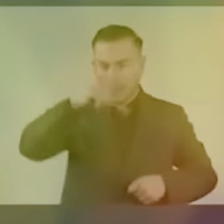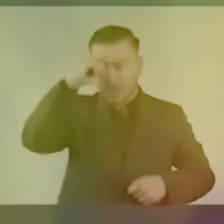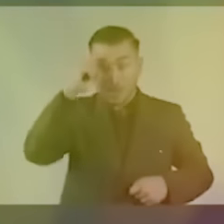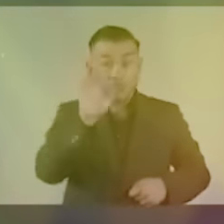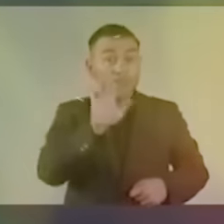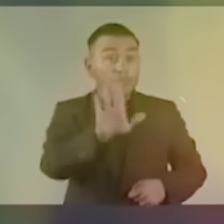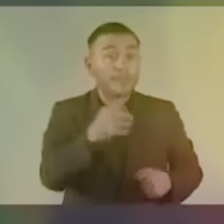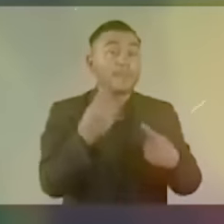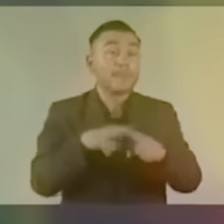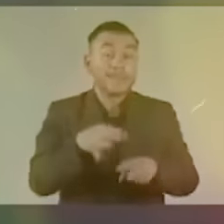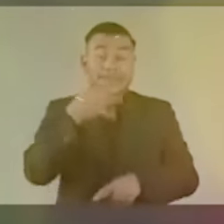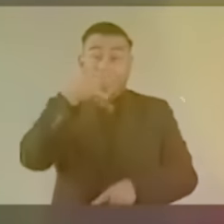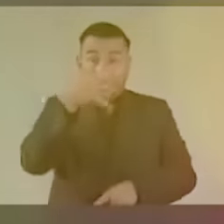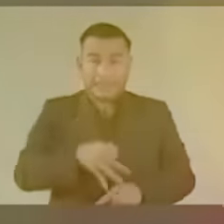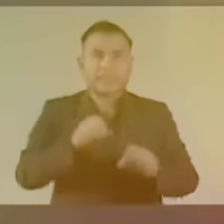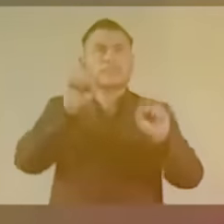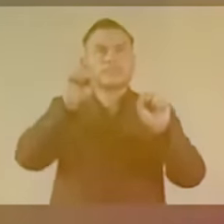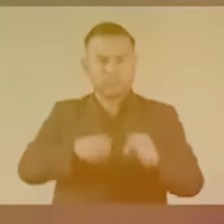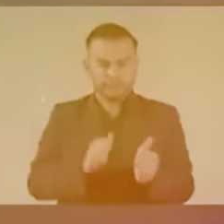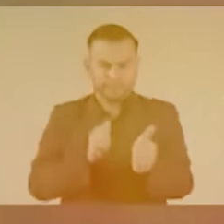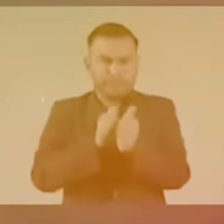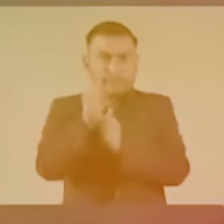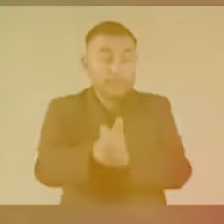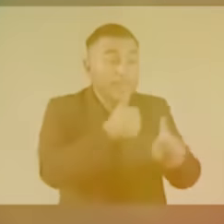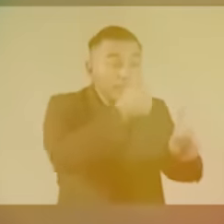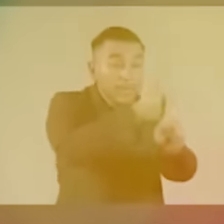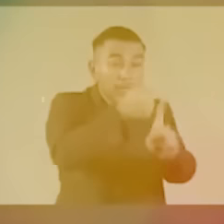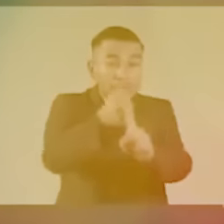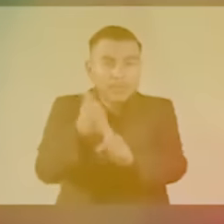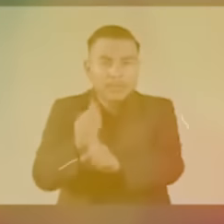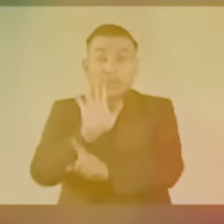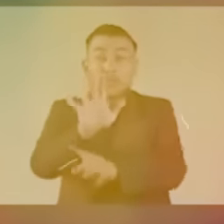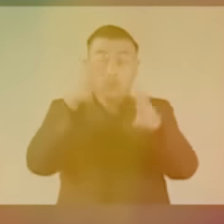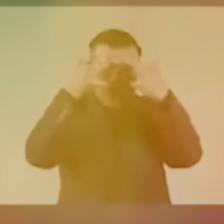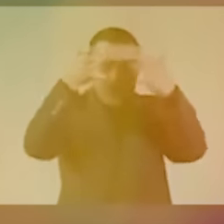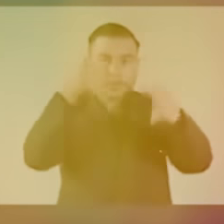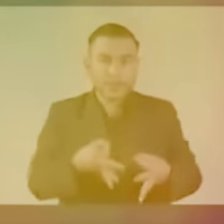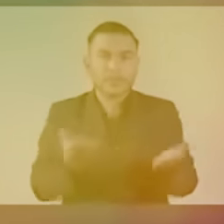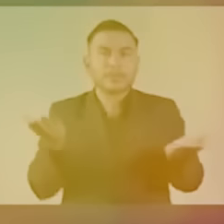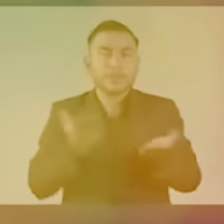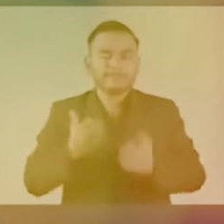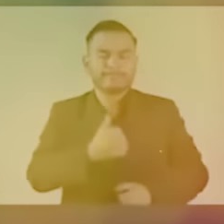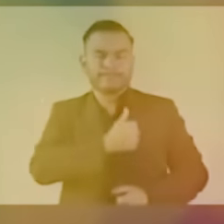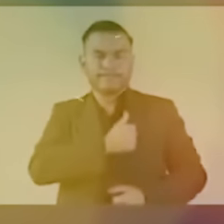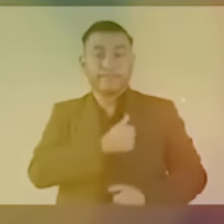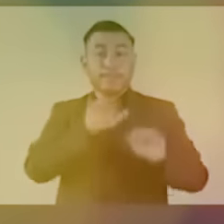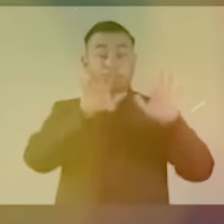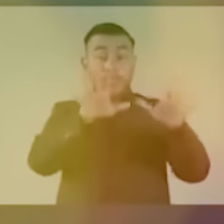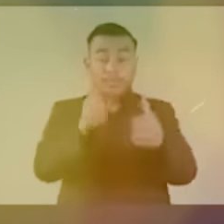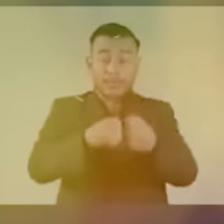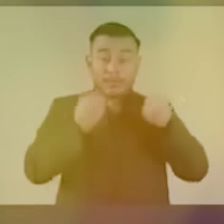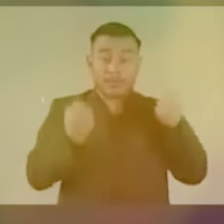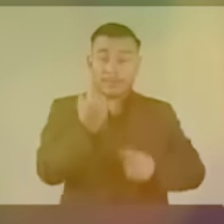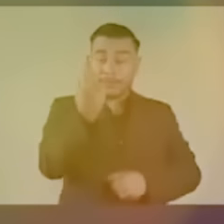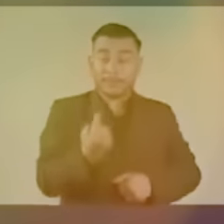única forma que de verdad podremos salir adelante es si cada uno de ustedes decide hacer lo que le toca hacer para que los 10 millones de